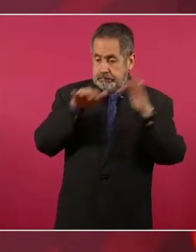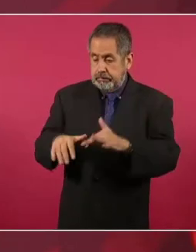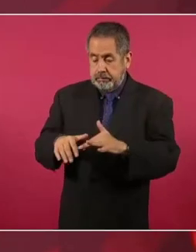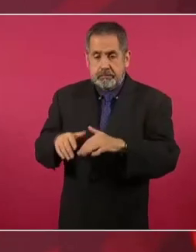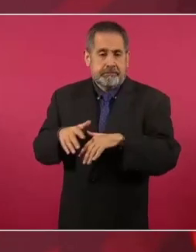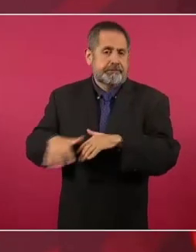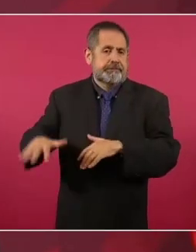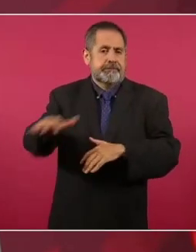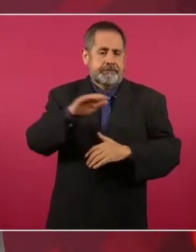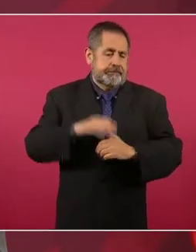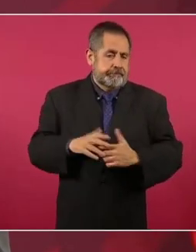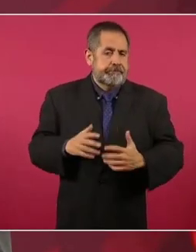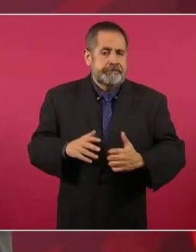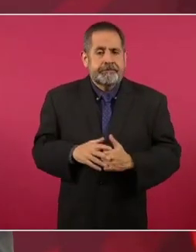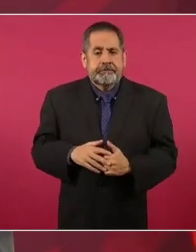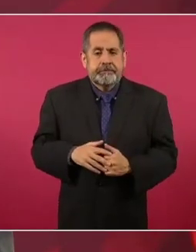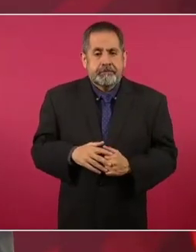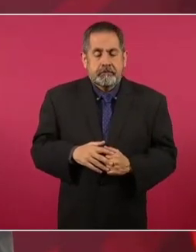conocer